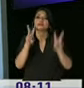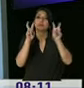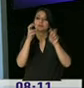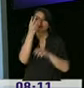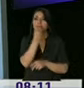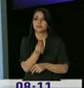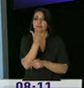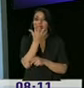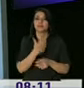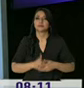adelante.